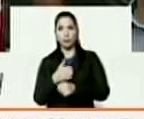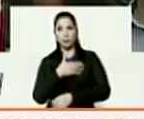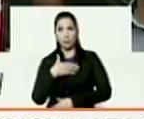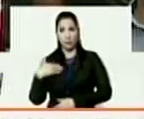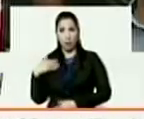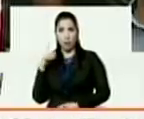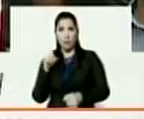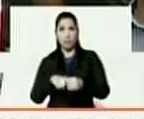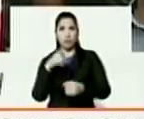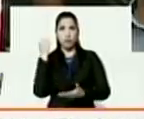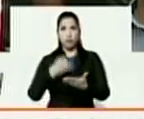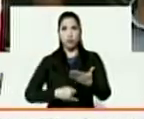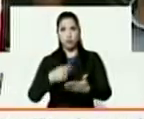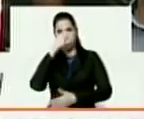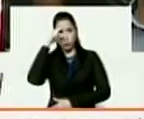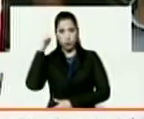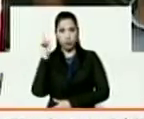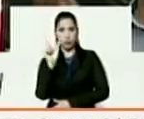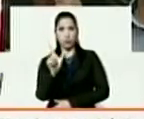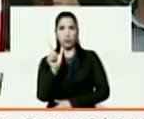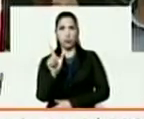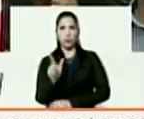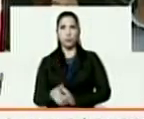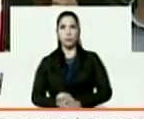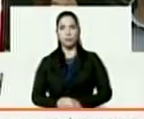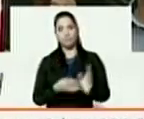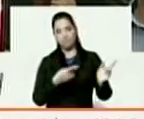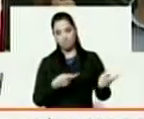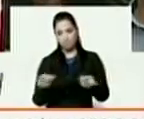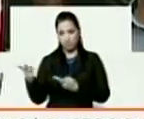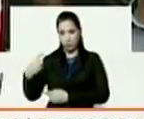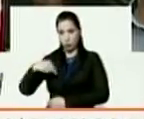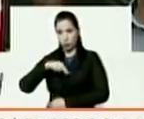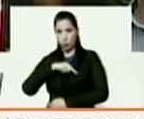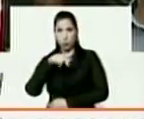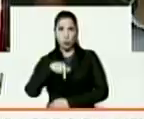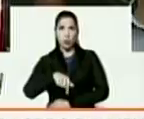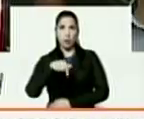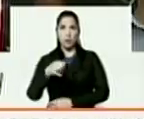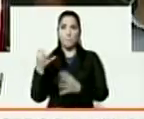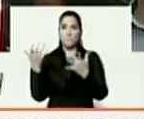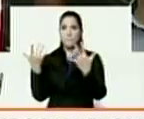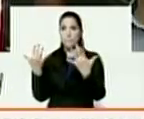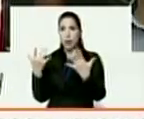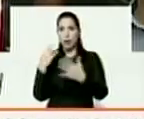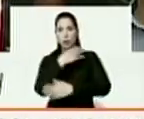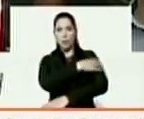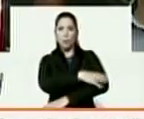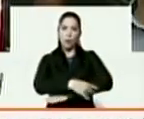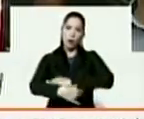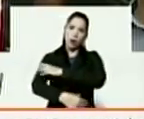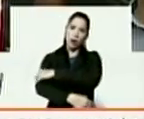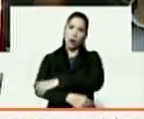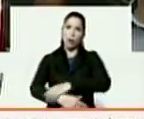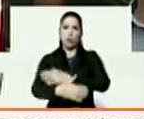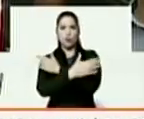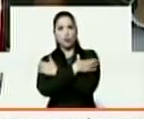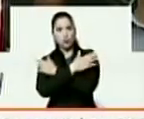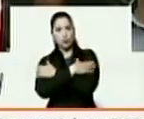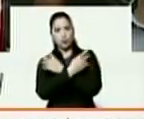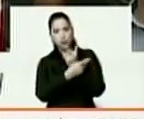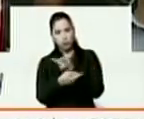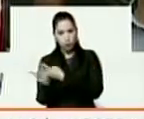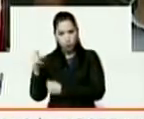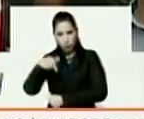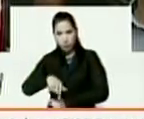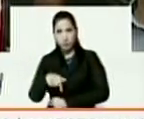parte del partido del comandante hugo chávez bienvenidos aquí está nuestra nuestras manos y nuestros brazos extendidos para recibirlo